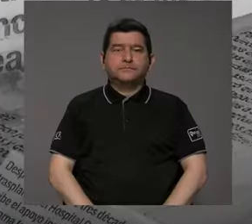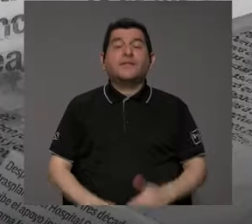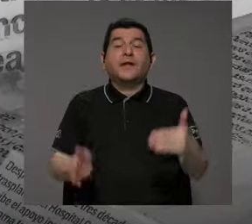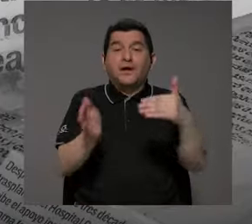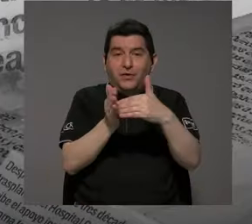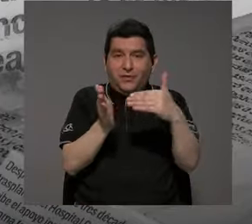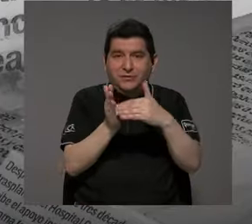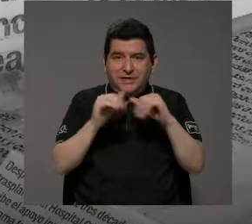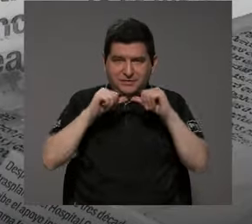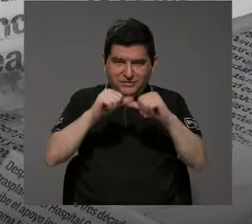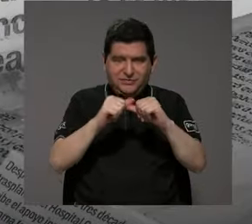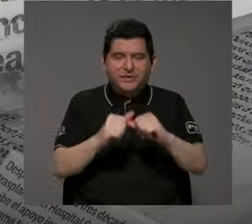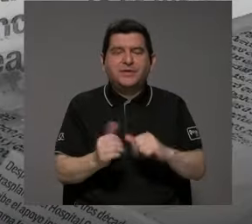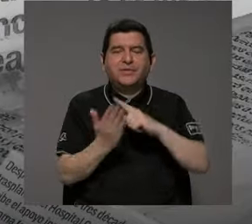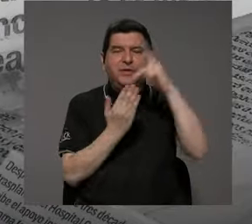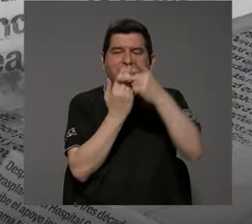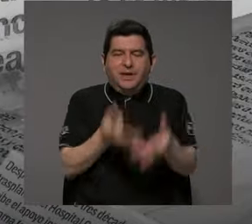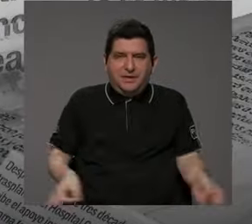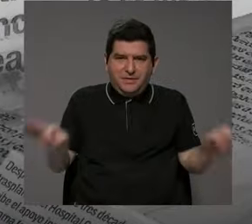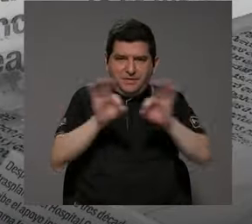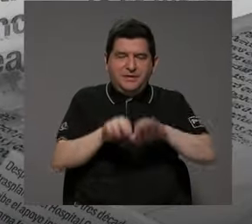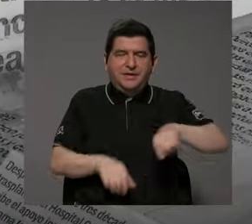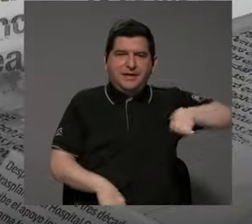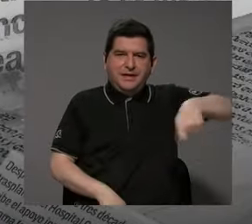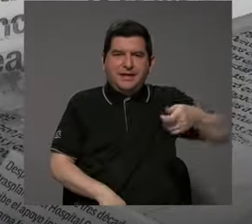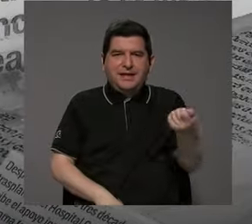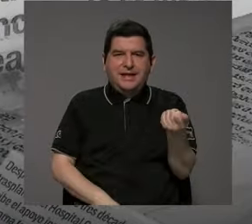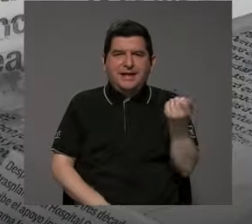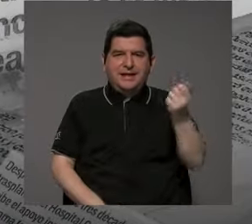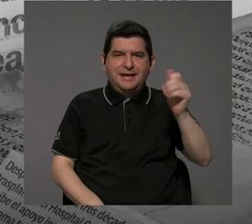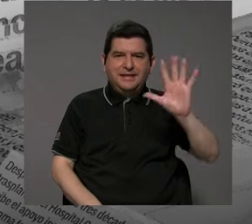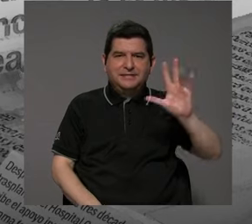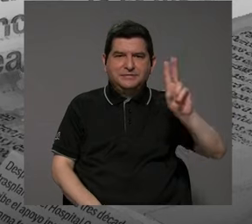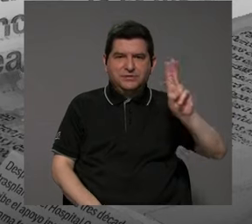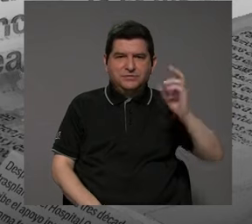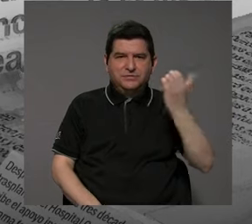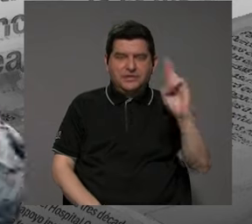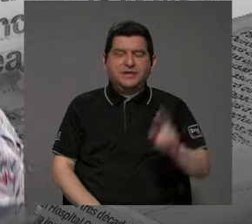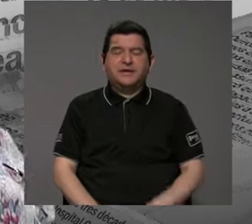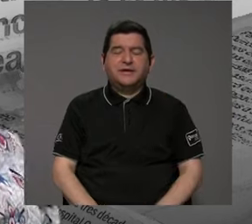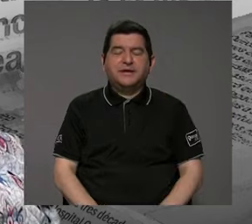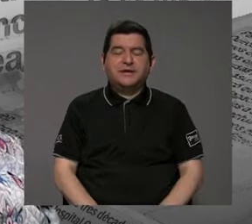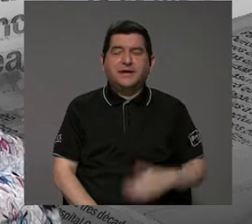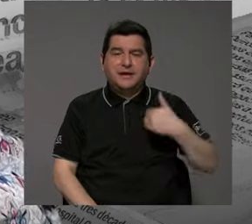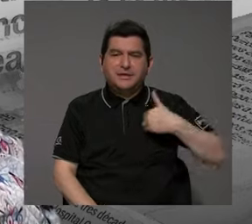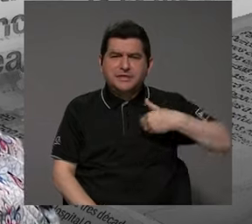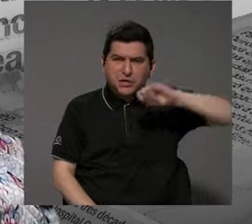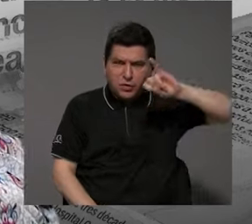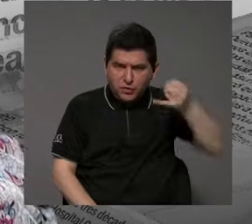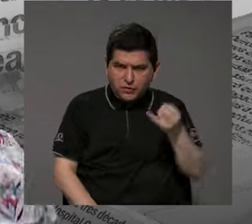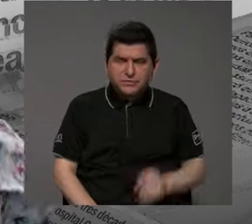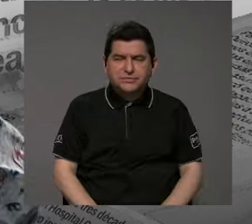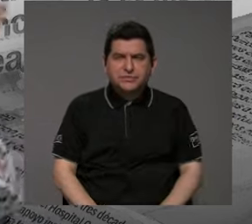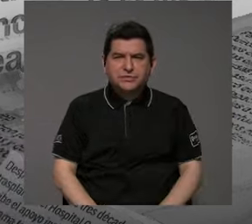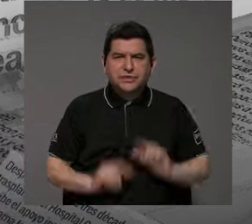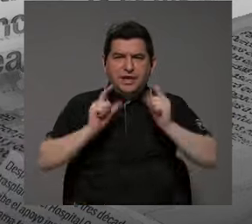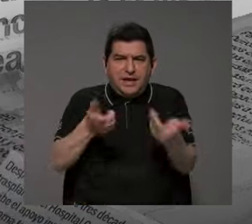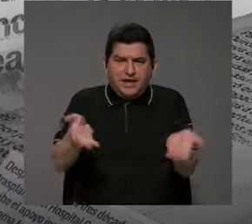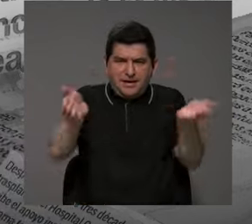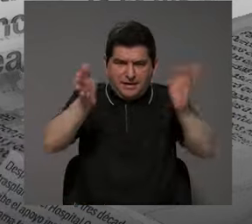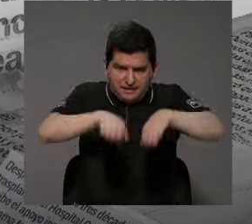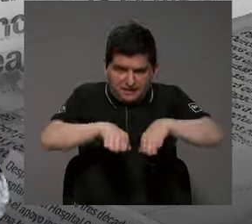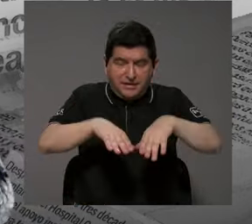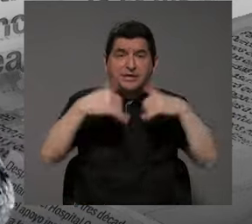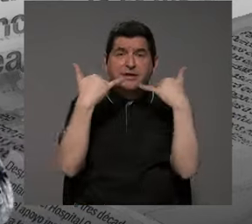estamos de regreso con lo que importa aquí por Canal 15 ucr eh Josué el relleno sanitario ya ustedes